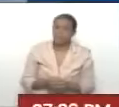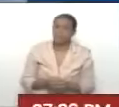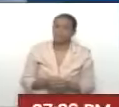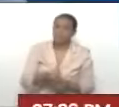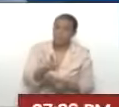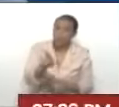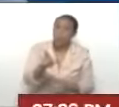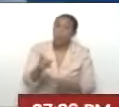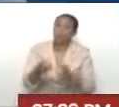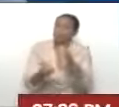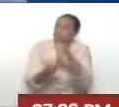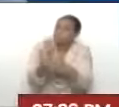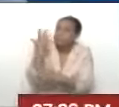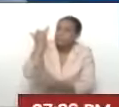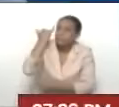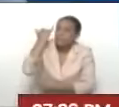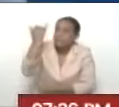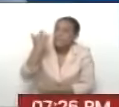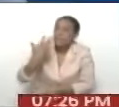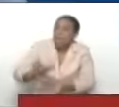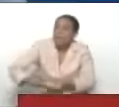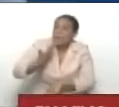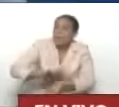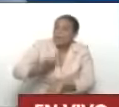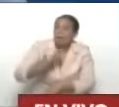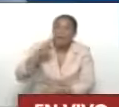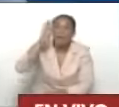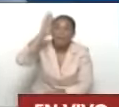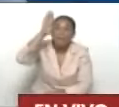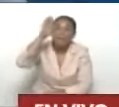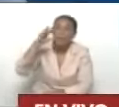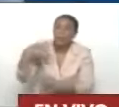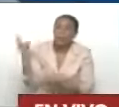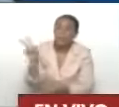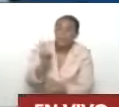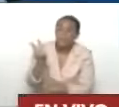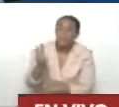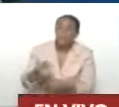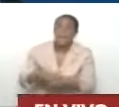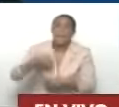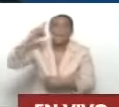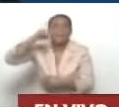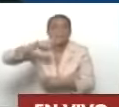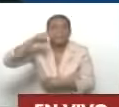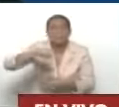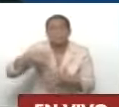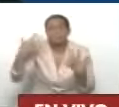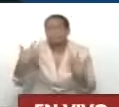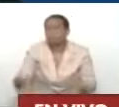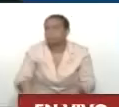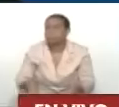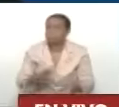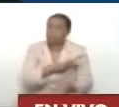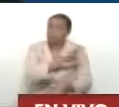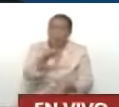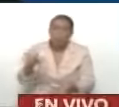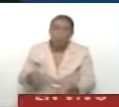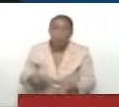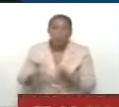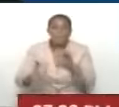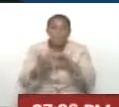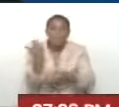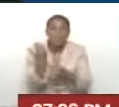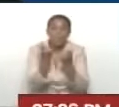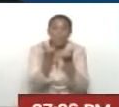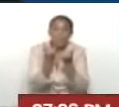que fue surgiendo y creo que es una de las prioridades del futuro, la necesidad de que surgiera un nuevo modelo